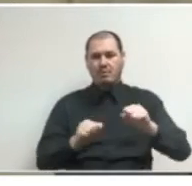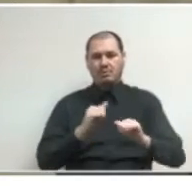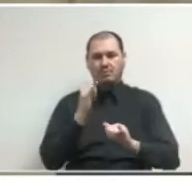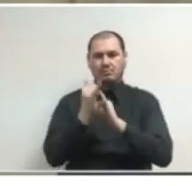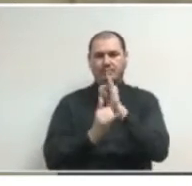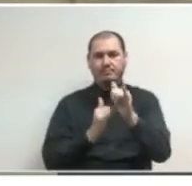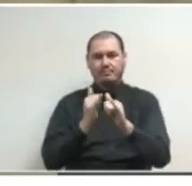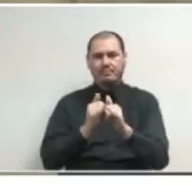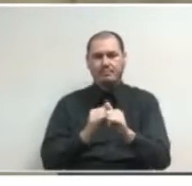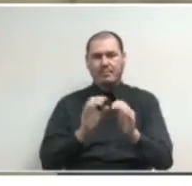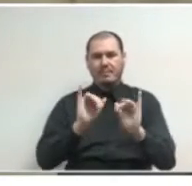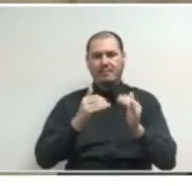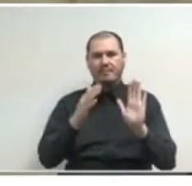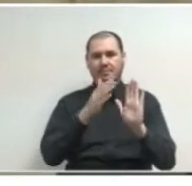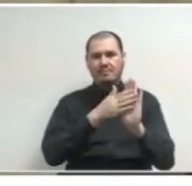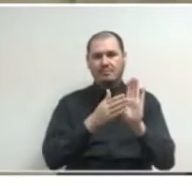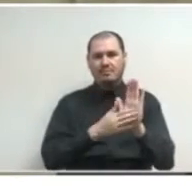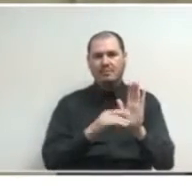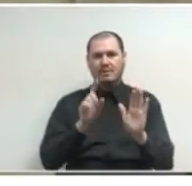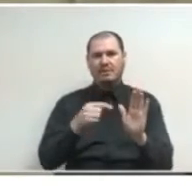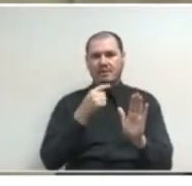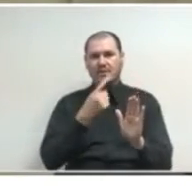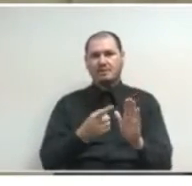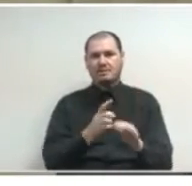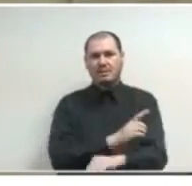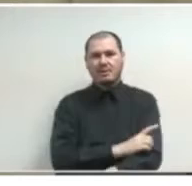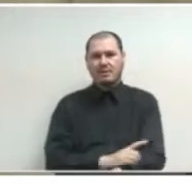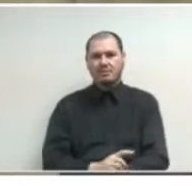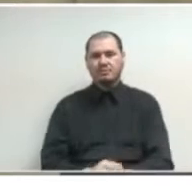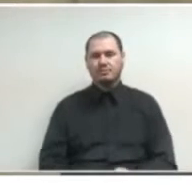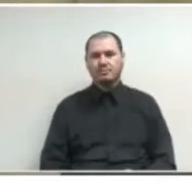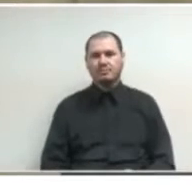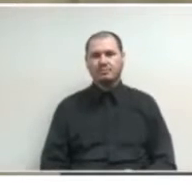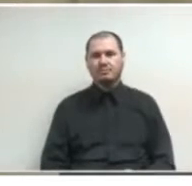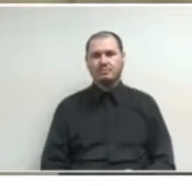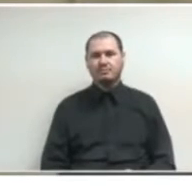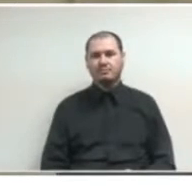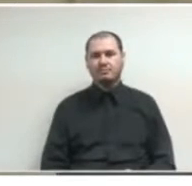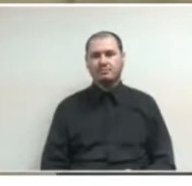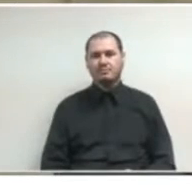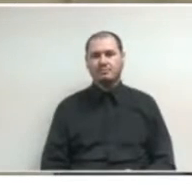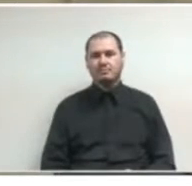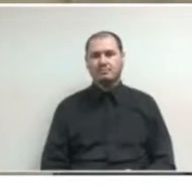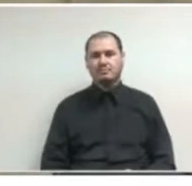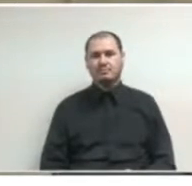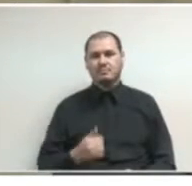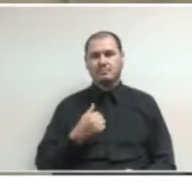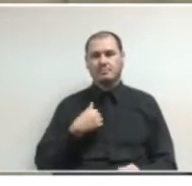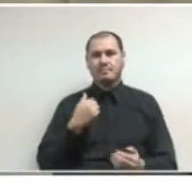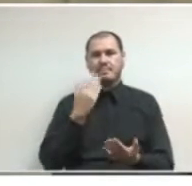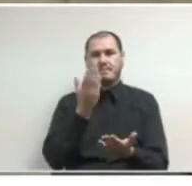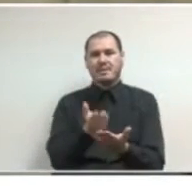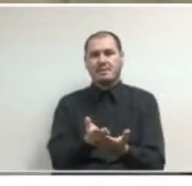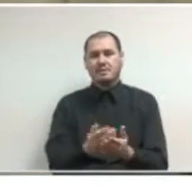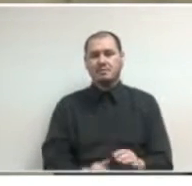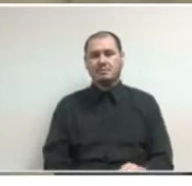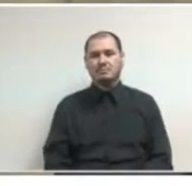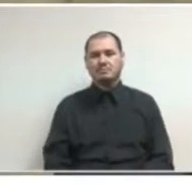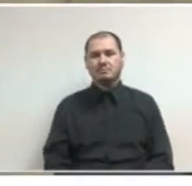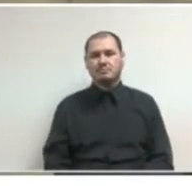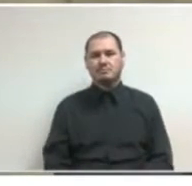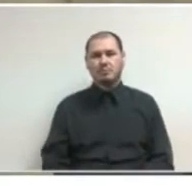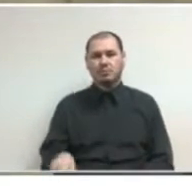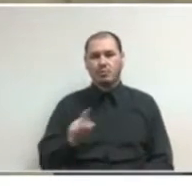lógicamente establecer lo que corresponde al derecho. Sí, guaráramo. Entonces. Va, epe, llenamos a Yerurea y nada, y ya pongo a